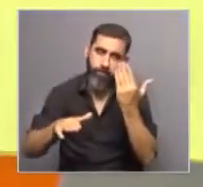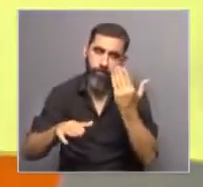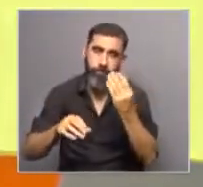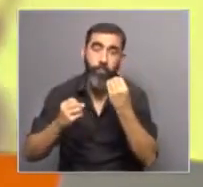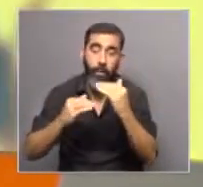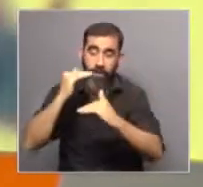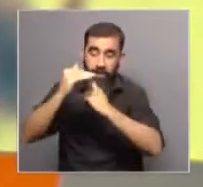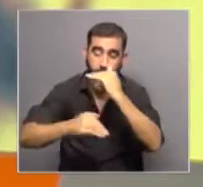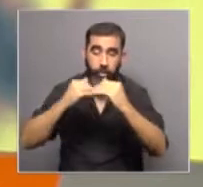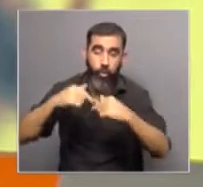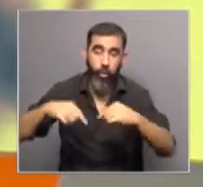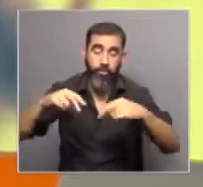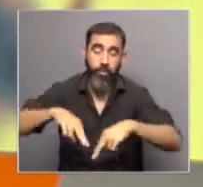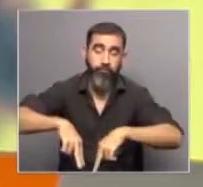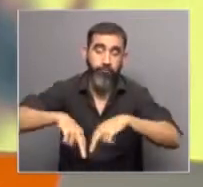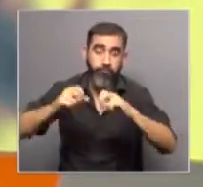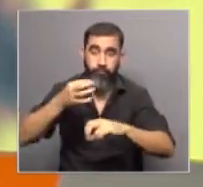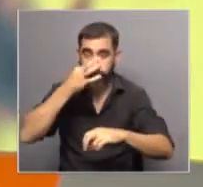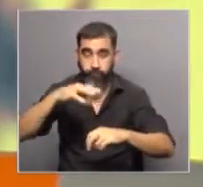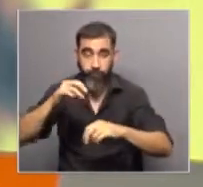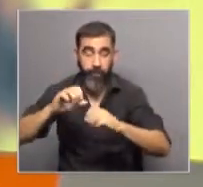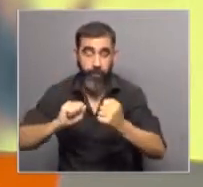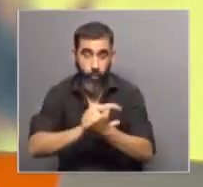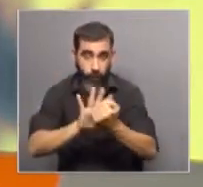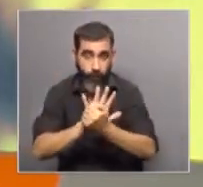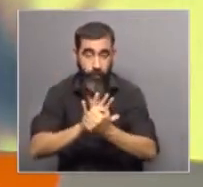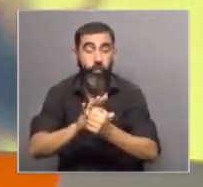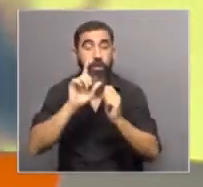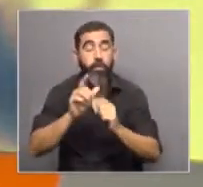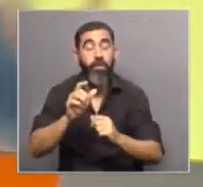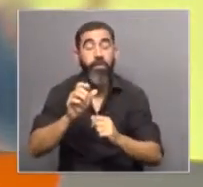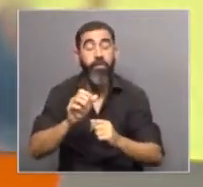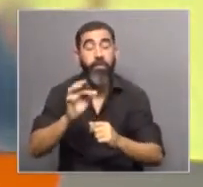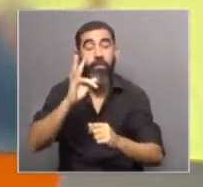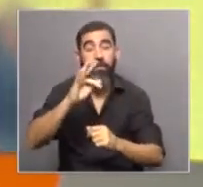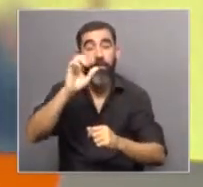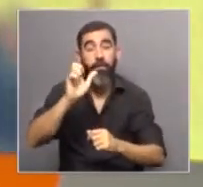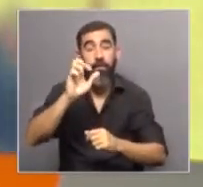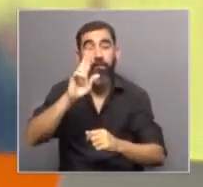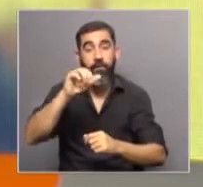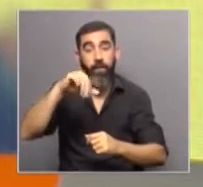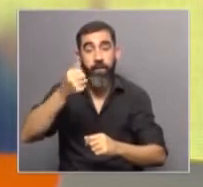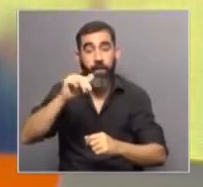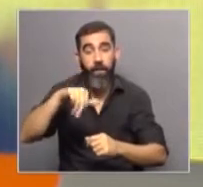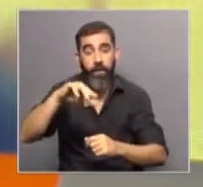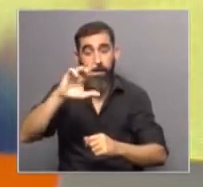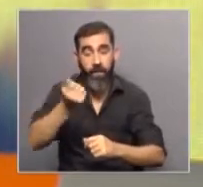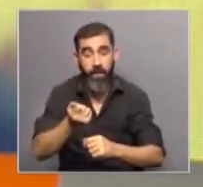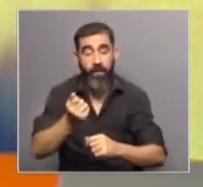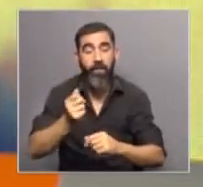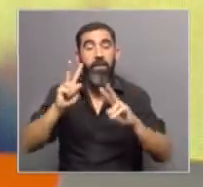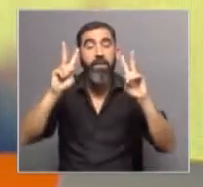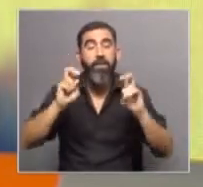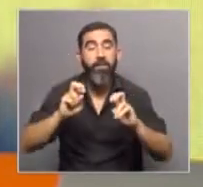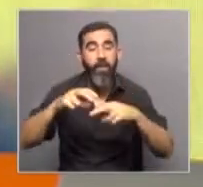los kits diagnósticos, y con Fernanda Cerdá, que bueno, ella hace la investigación de cerdas solares basadas